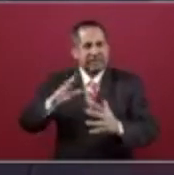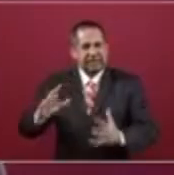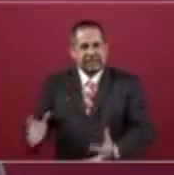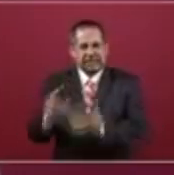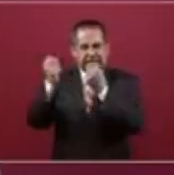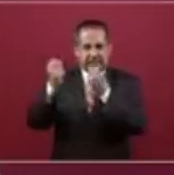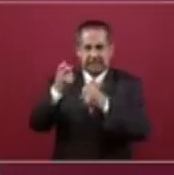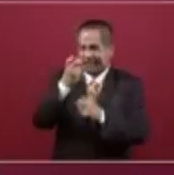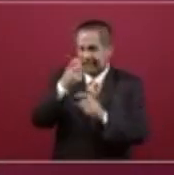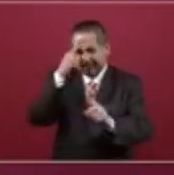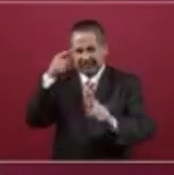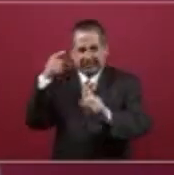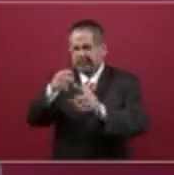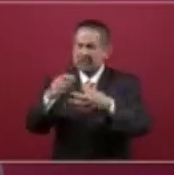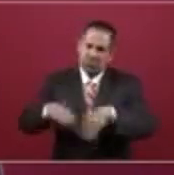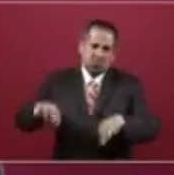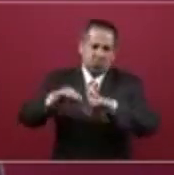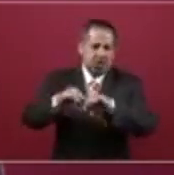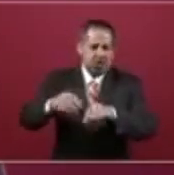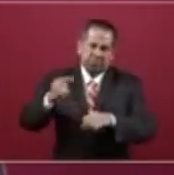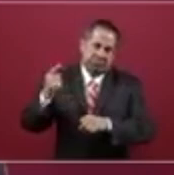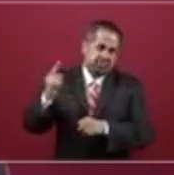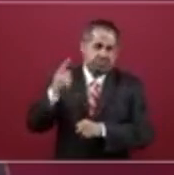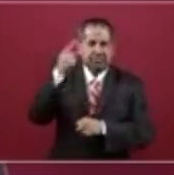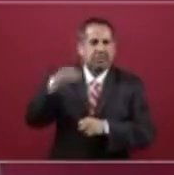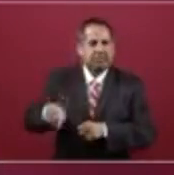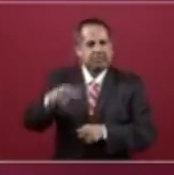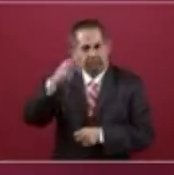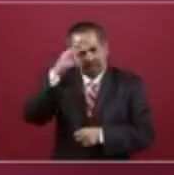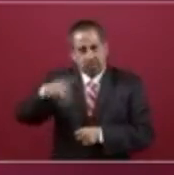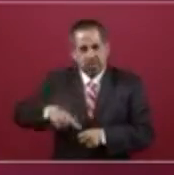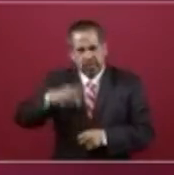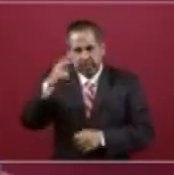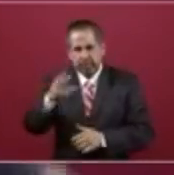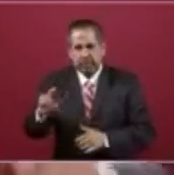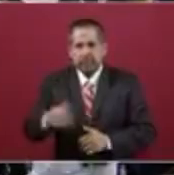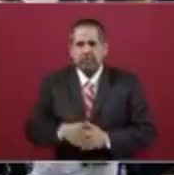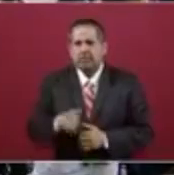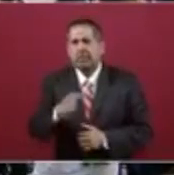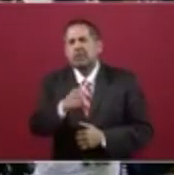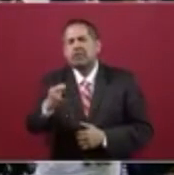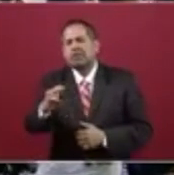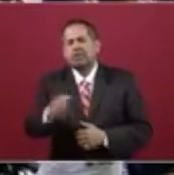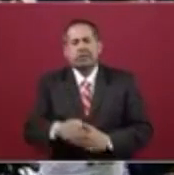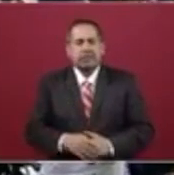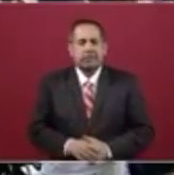una prioridad del gobierno de la República. Vamos a seguir aquí.